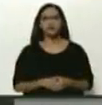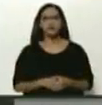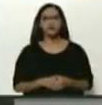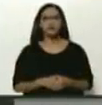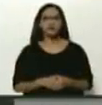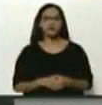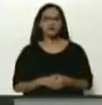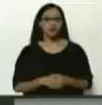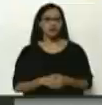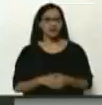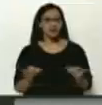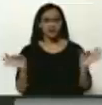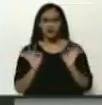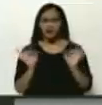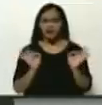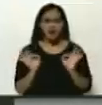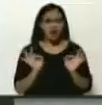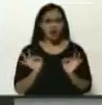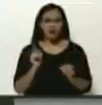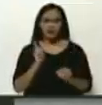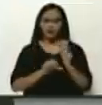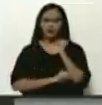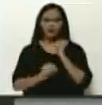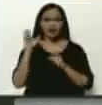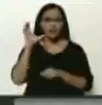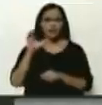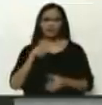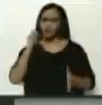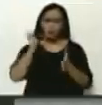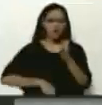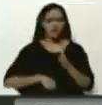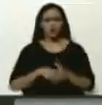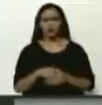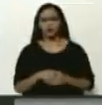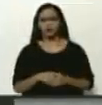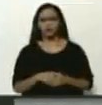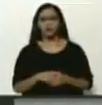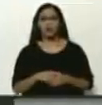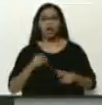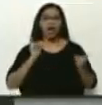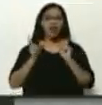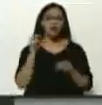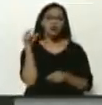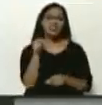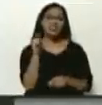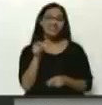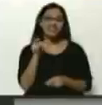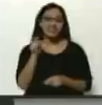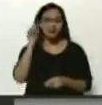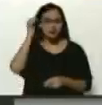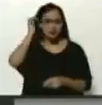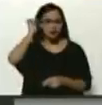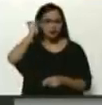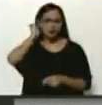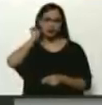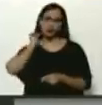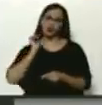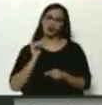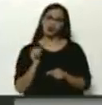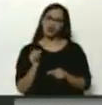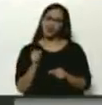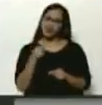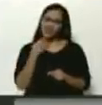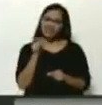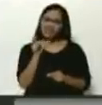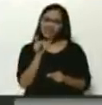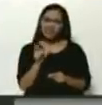Nadie aquí va a entregar la patria, nadie. Eso está negado. Algunos critican. Mire, hay algunos que critican que